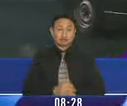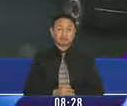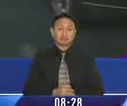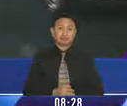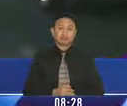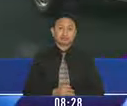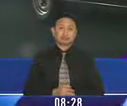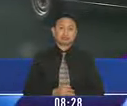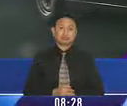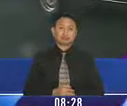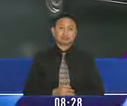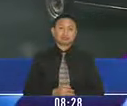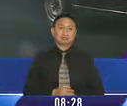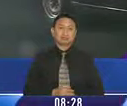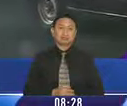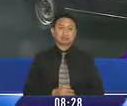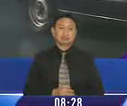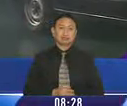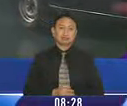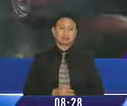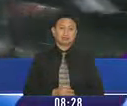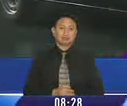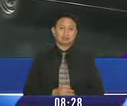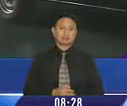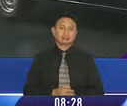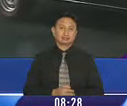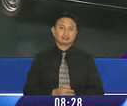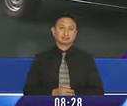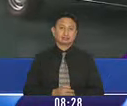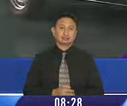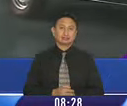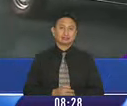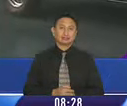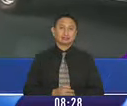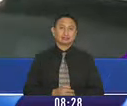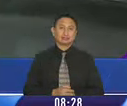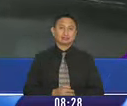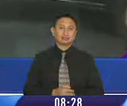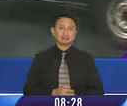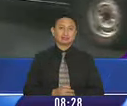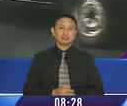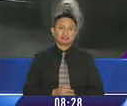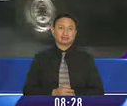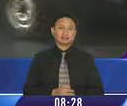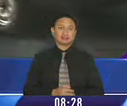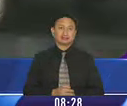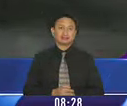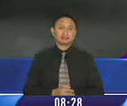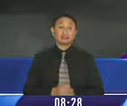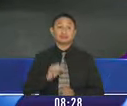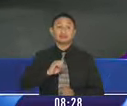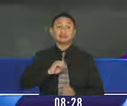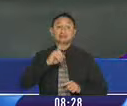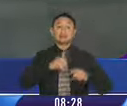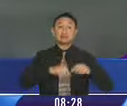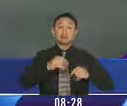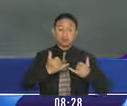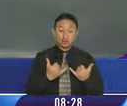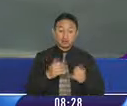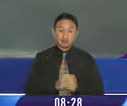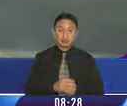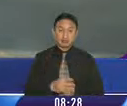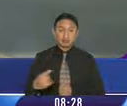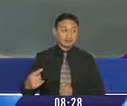mostrarle otra de las situaciones que tiene una situación. Robert, amigos, ahora vamos